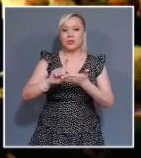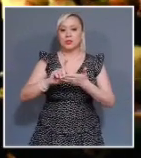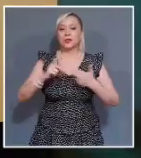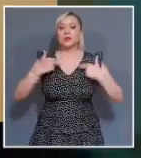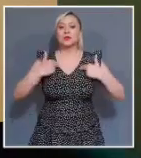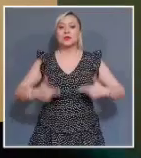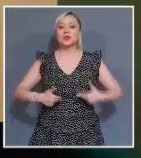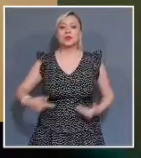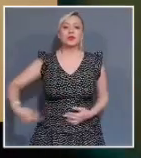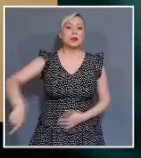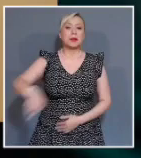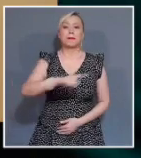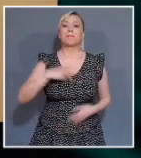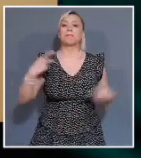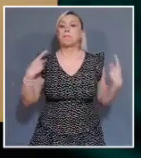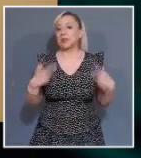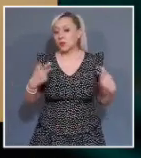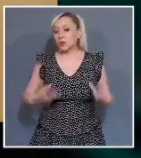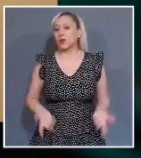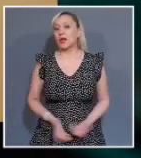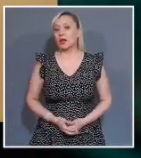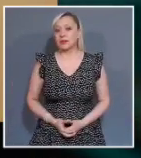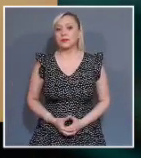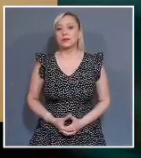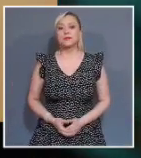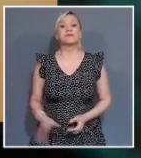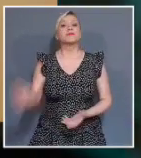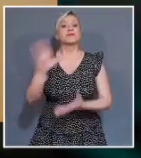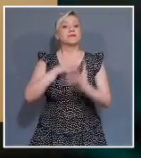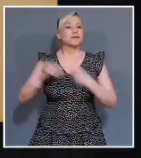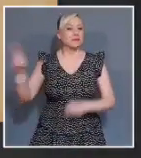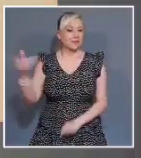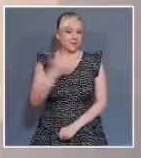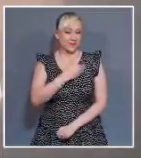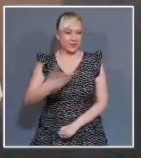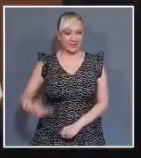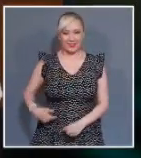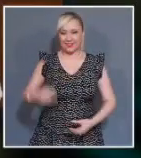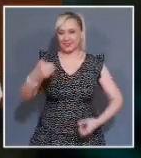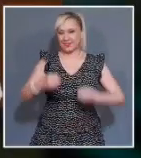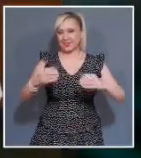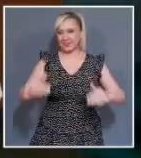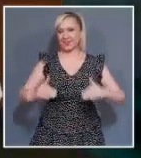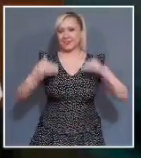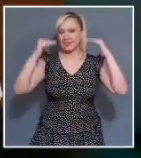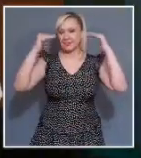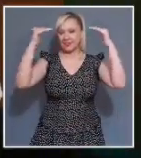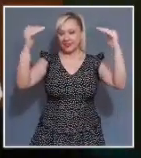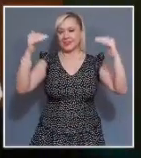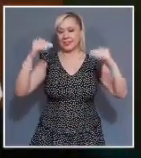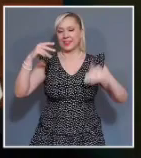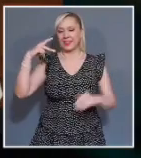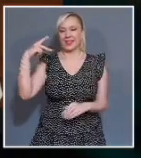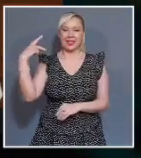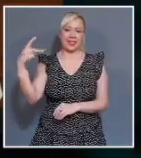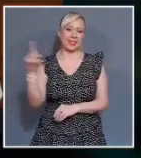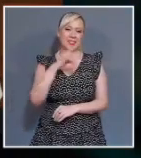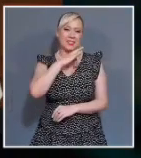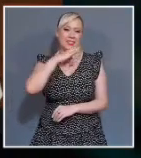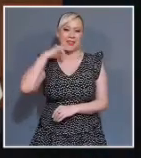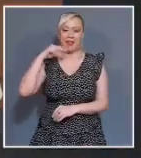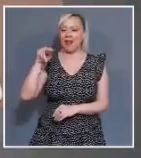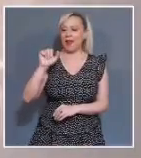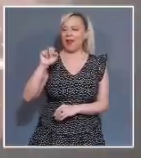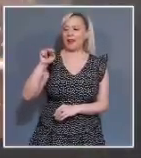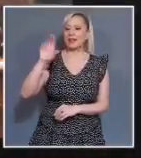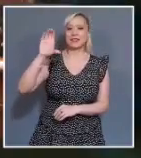personas. En tanto, la presidenta del Tribunal Constitucional de Chile, Nancy Yáñez Fuenzálida, afirmó